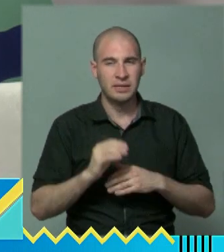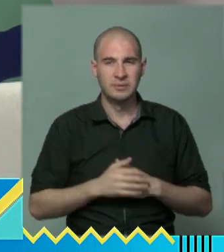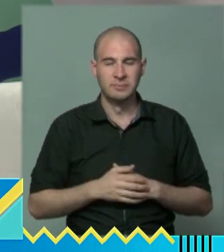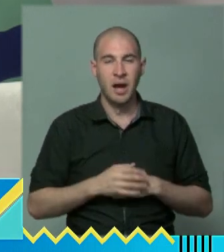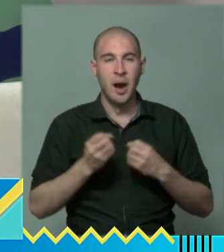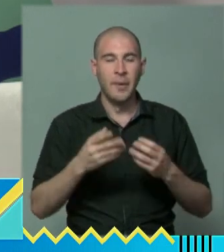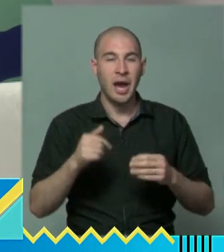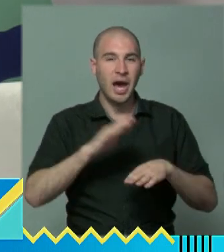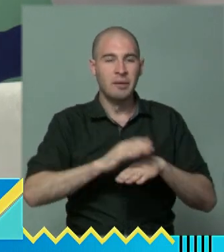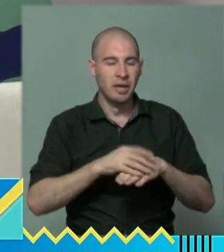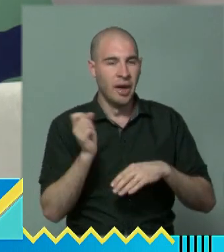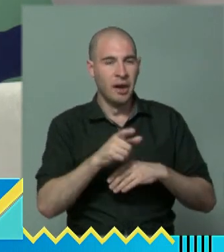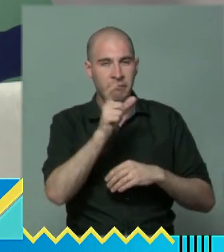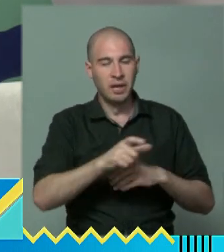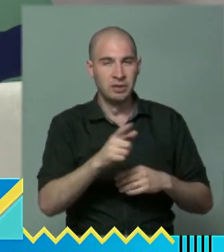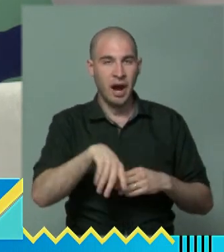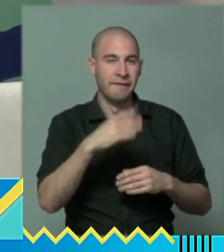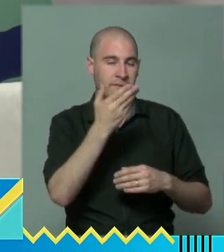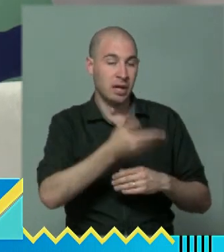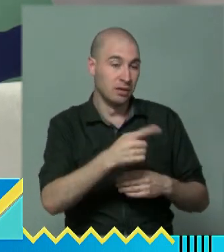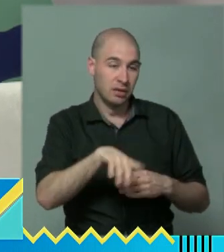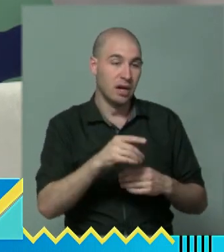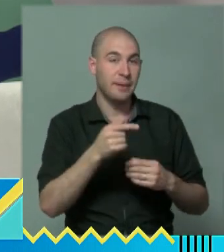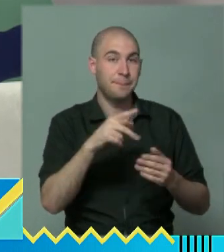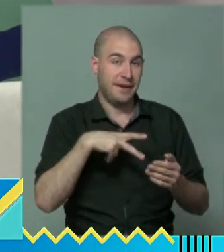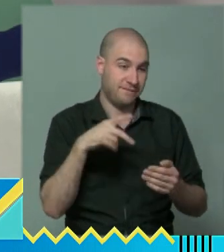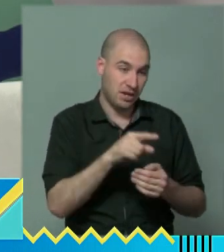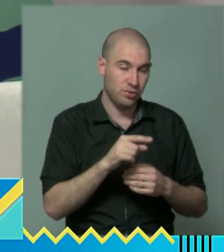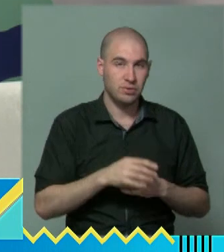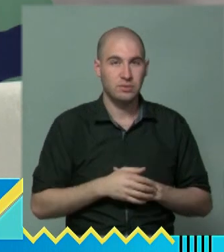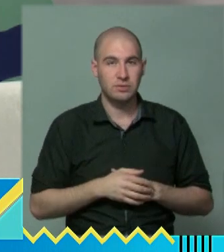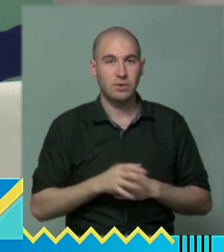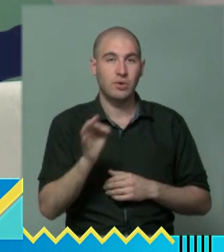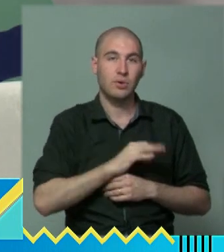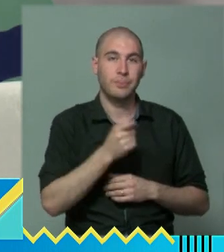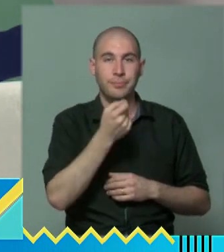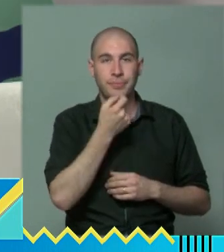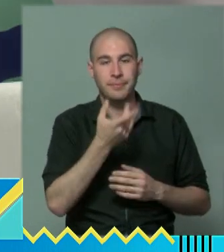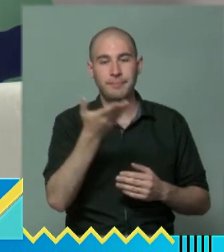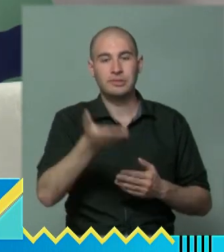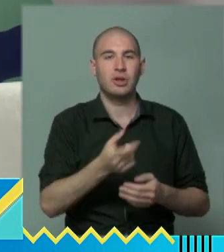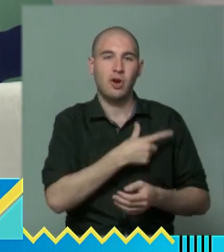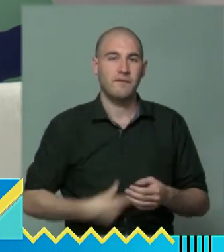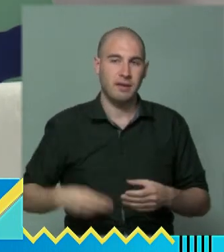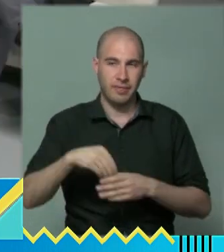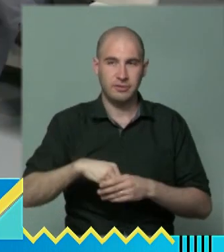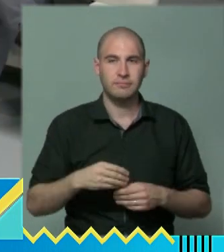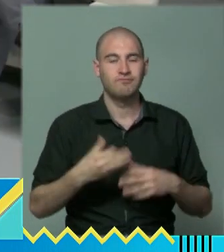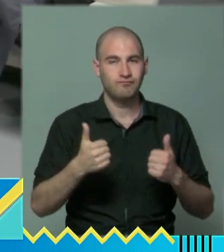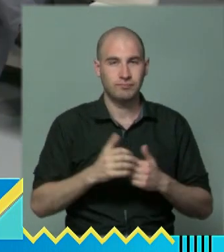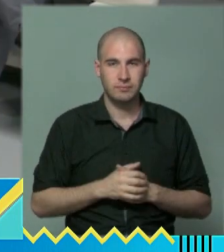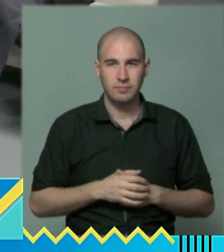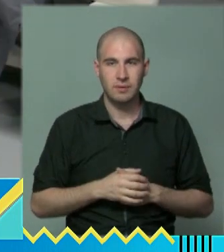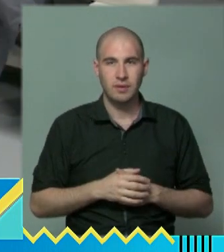poder determinar la responsabilidad de las personas físicas, tanto del privado como del funcionario público. Bien, perfecto.